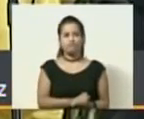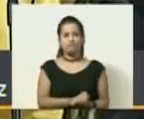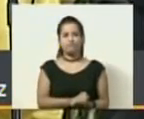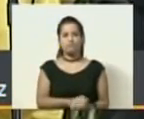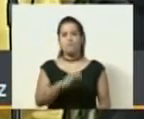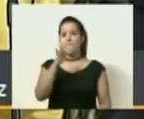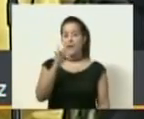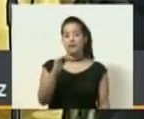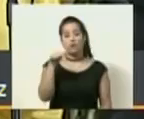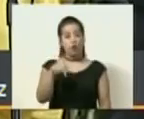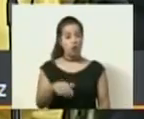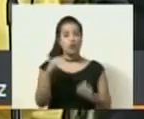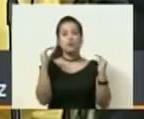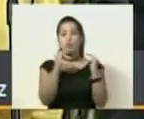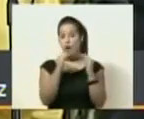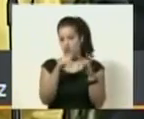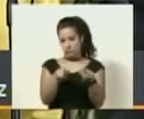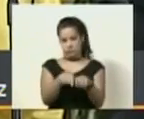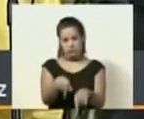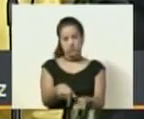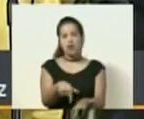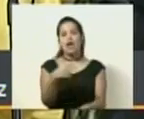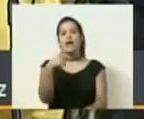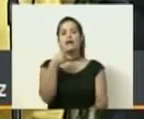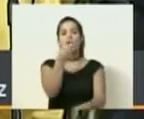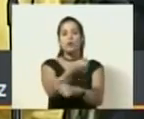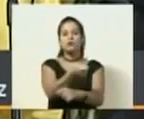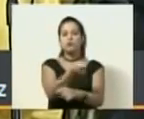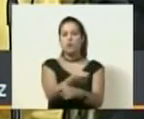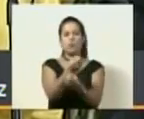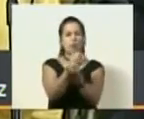Igualmente hoy estamos graduando